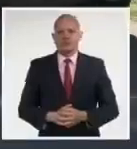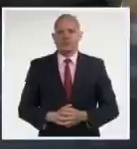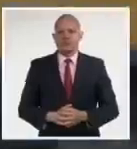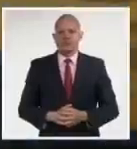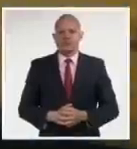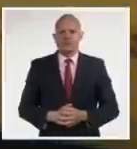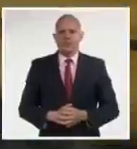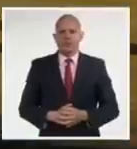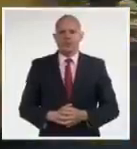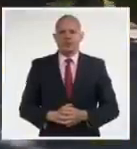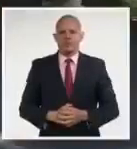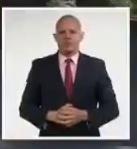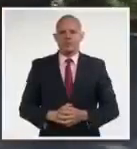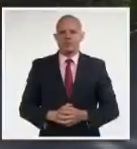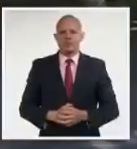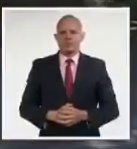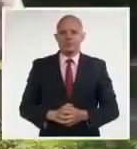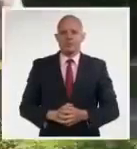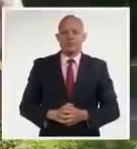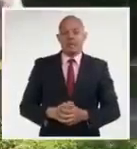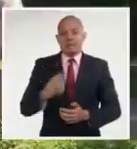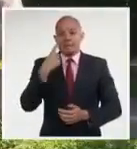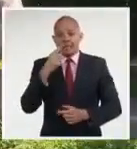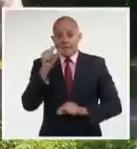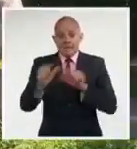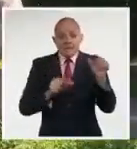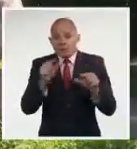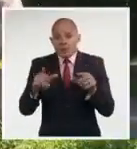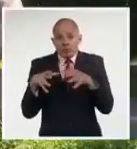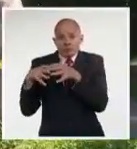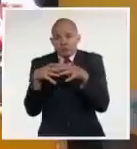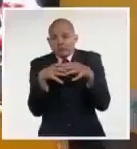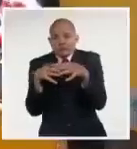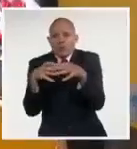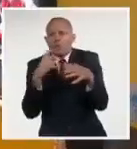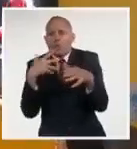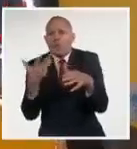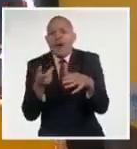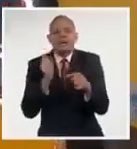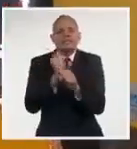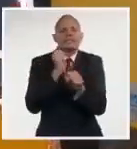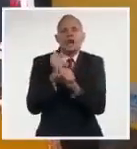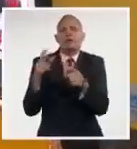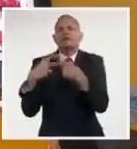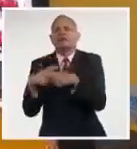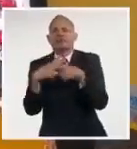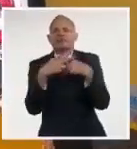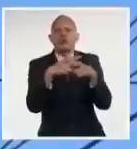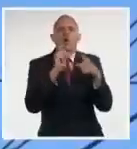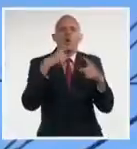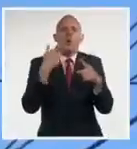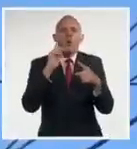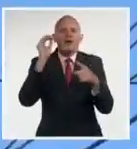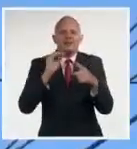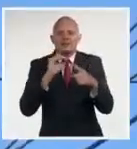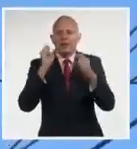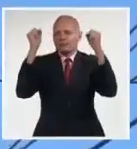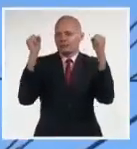se encuentran en barrios, calles y avenidas de la capital para acometer labores en las redes eléctricas y contribuir